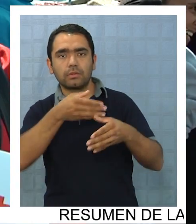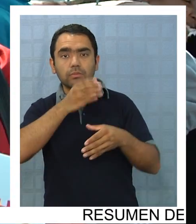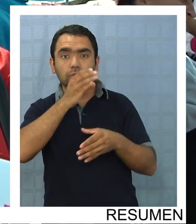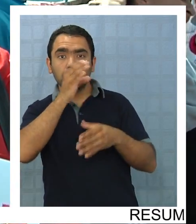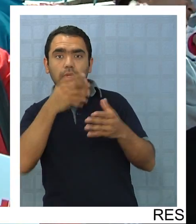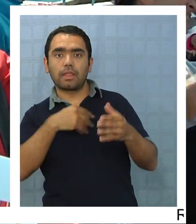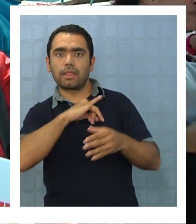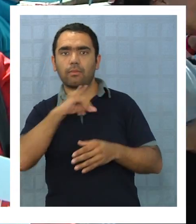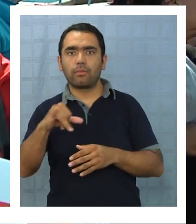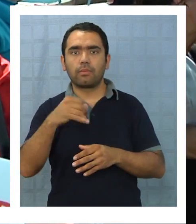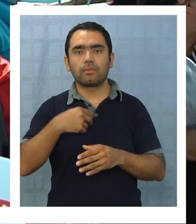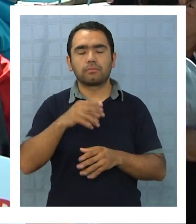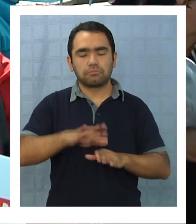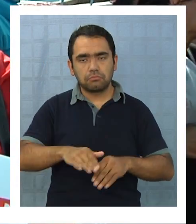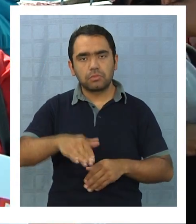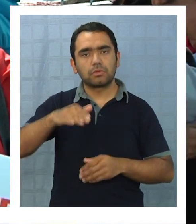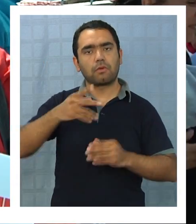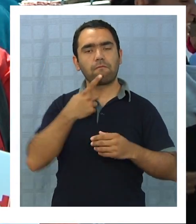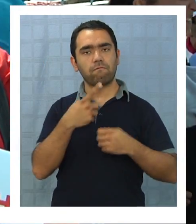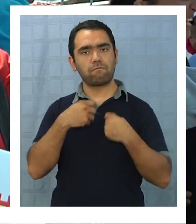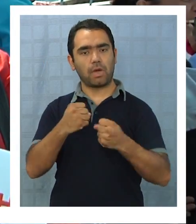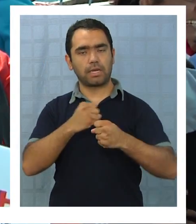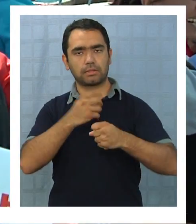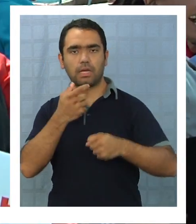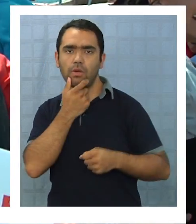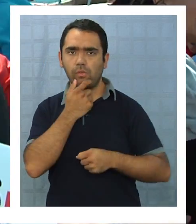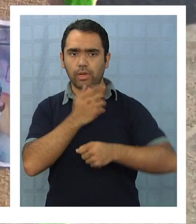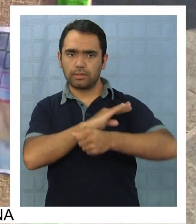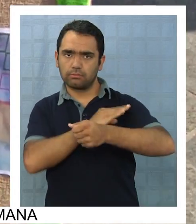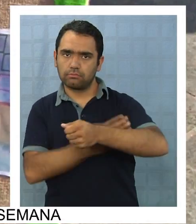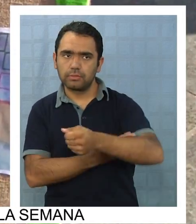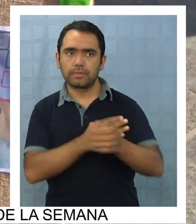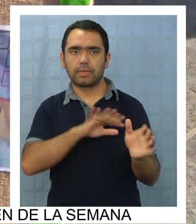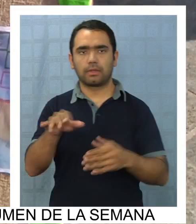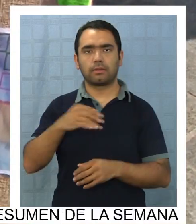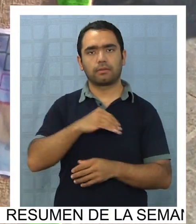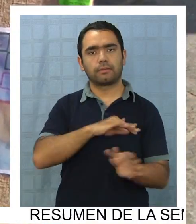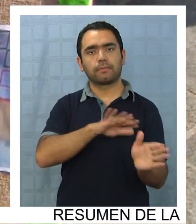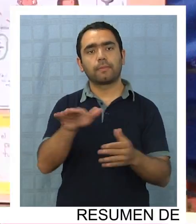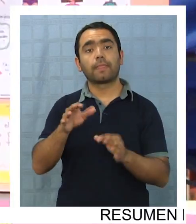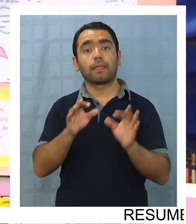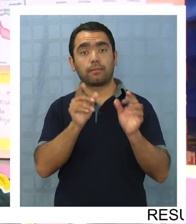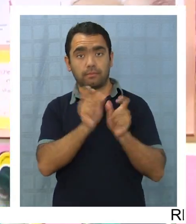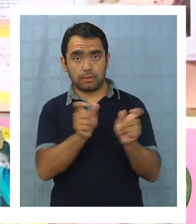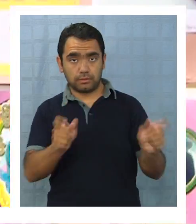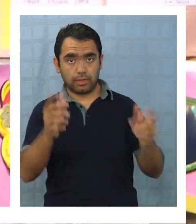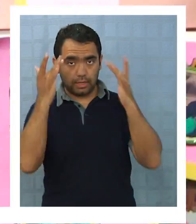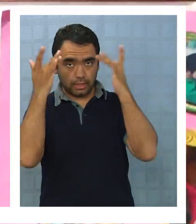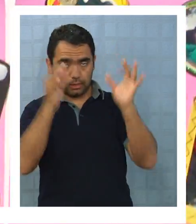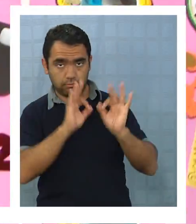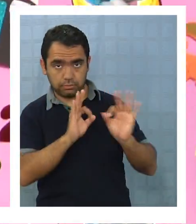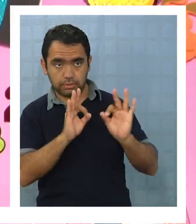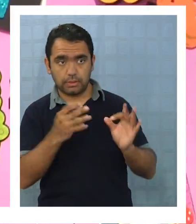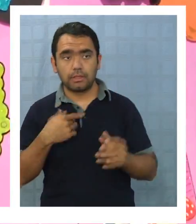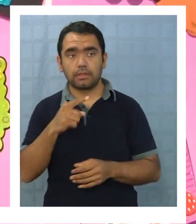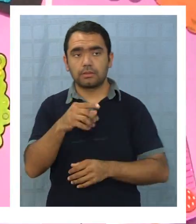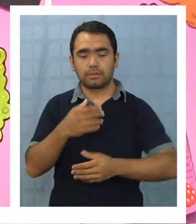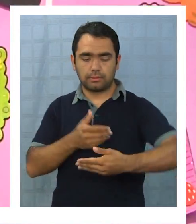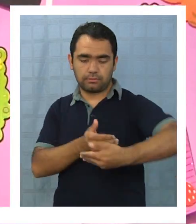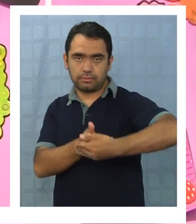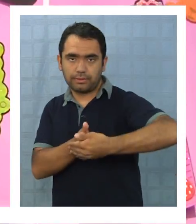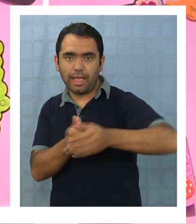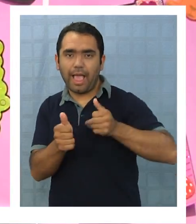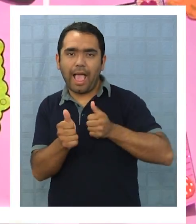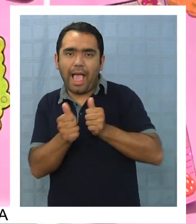niños como también como generamos mejores condiciones de trabajo Según los especialistas la lactancia materna genera apego y una mejor